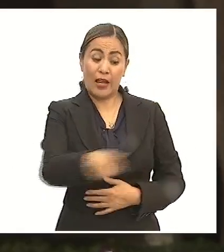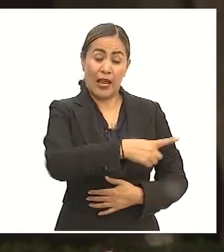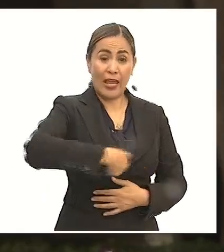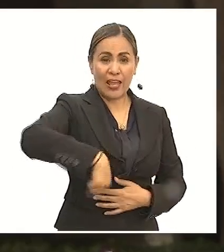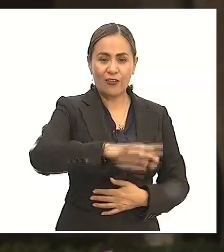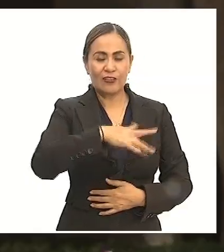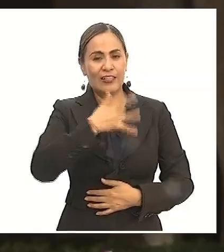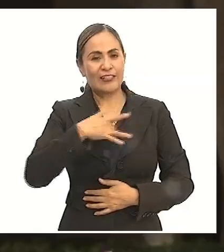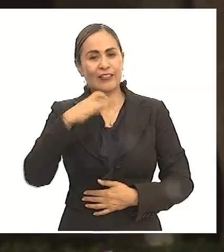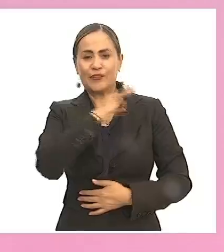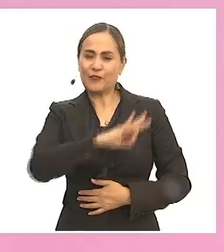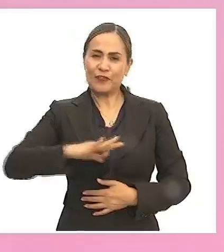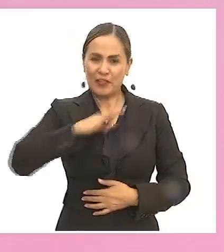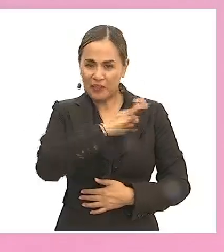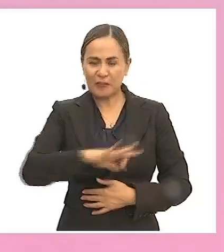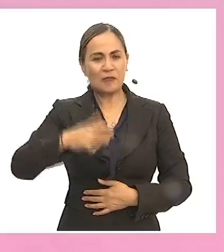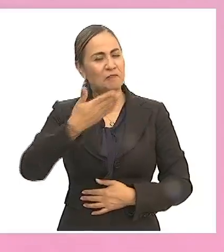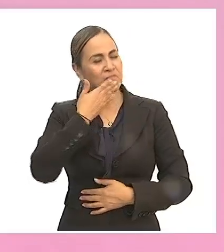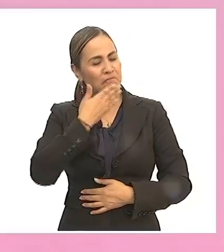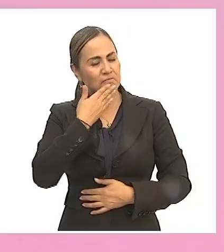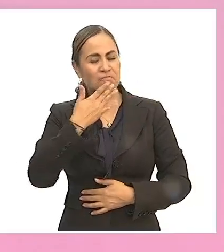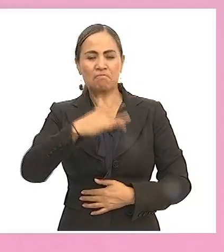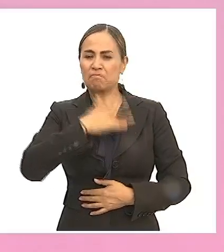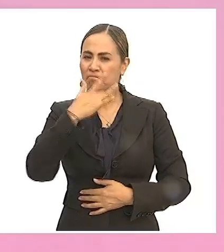de nuestro pueblo.